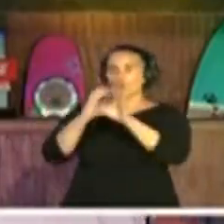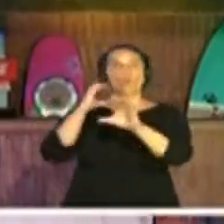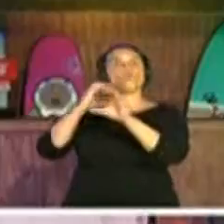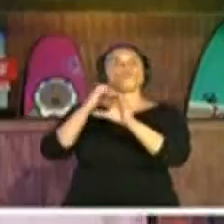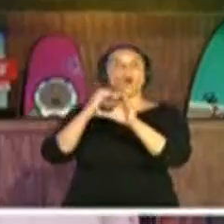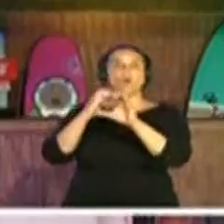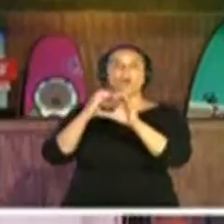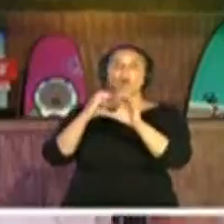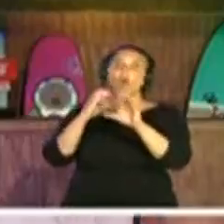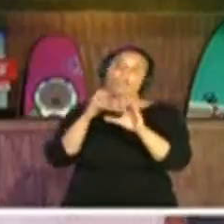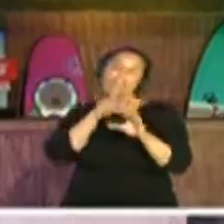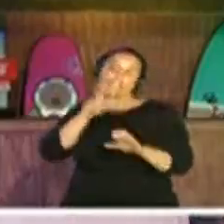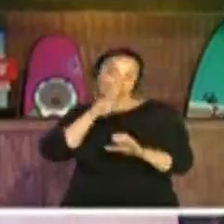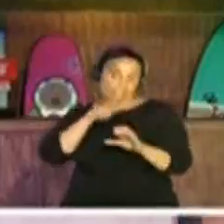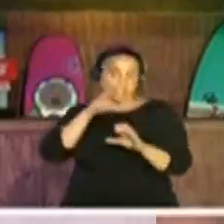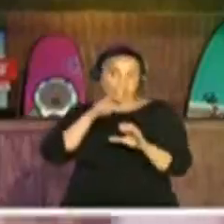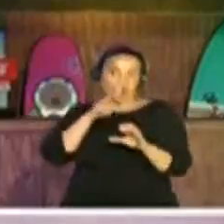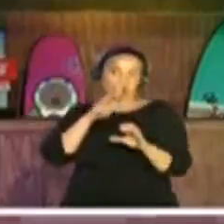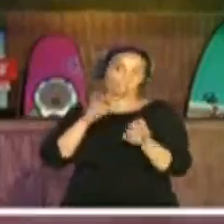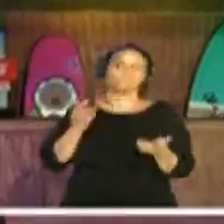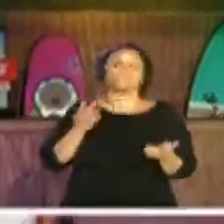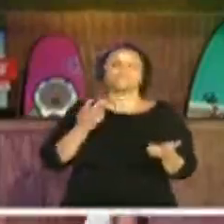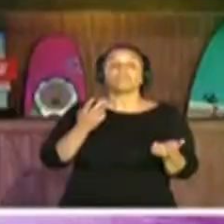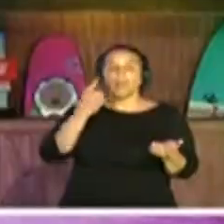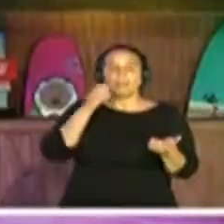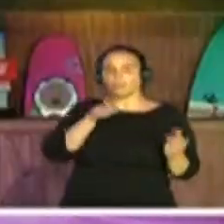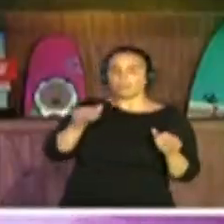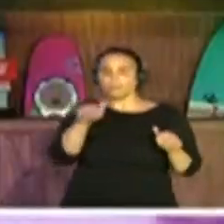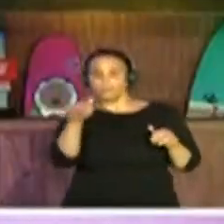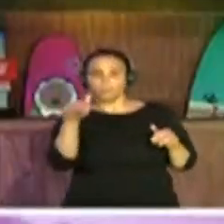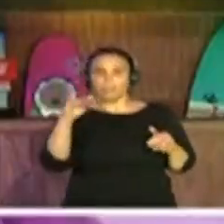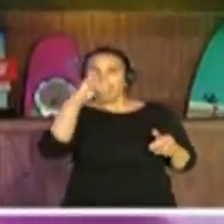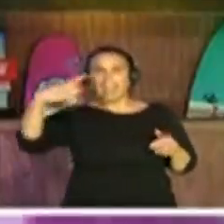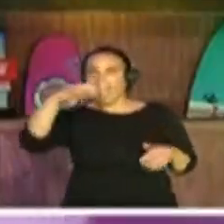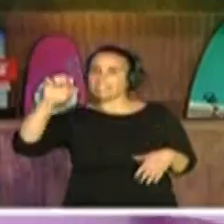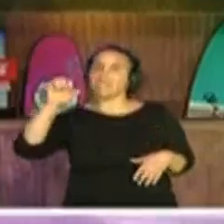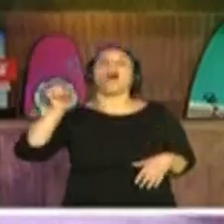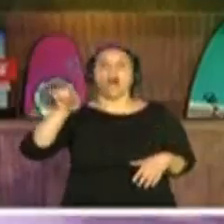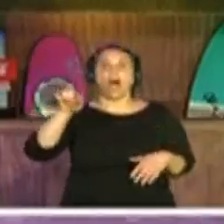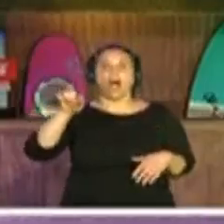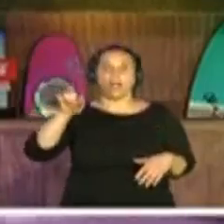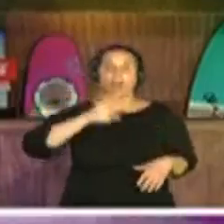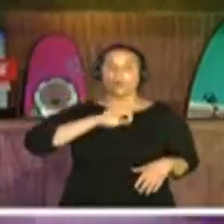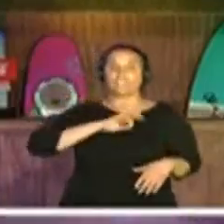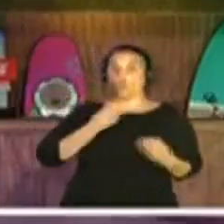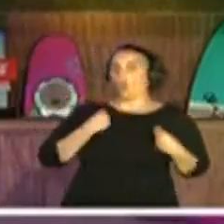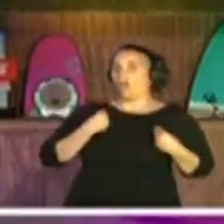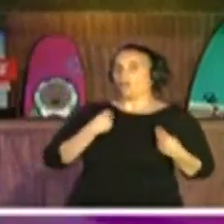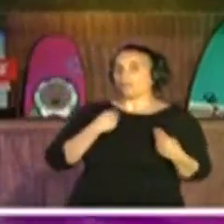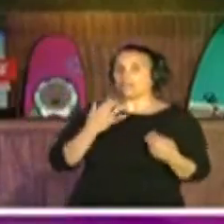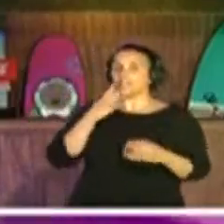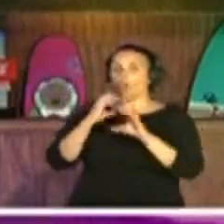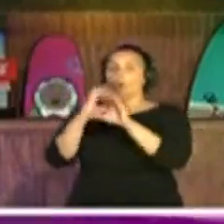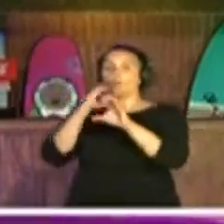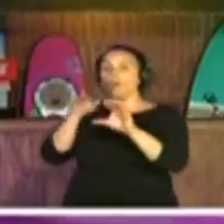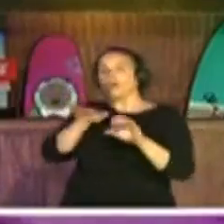De tiza o silicona, da igual. Y es por Ligente Candelaria, por ahí vive una señora. Si una guagua